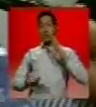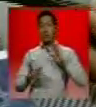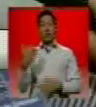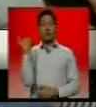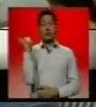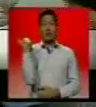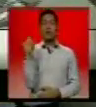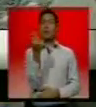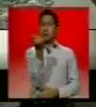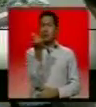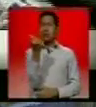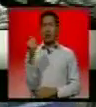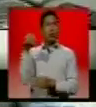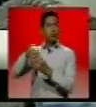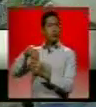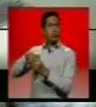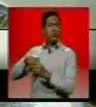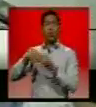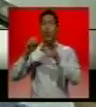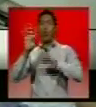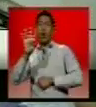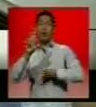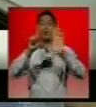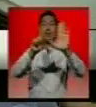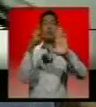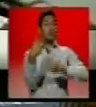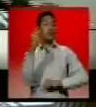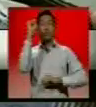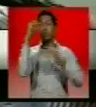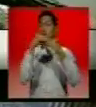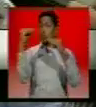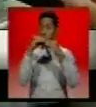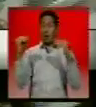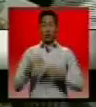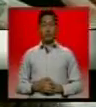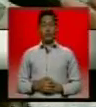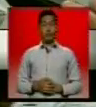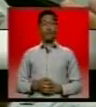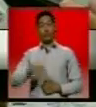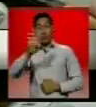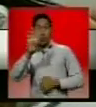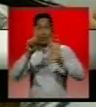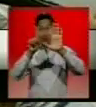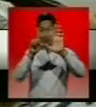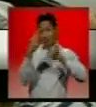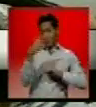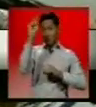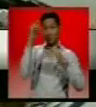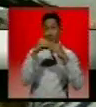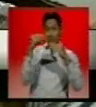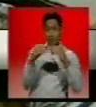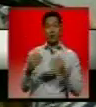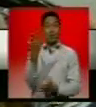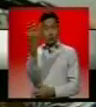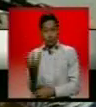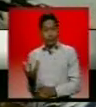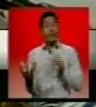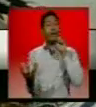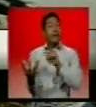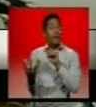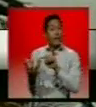activos corrientes por 46 millones de dólares. Y de esos activos corrientes de 46 millones de